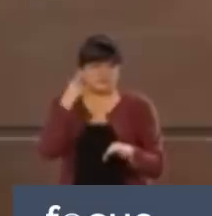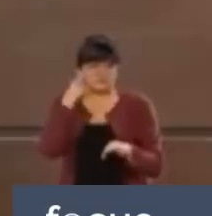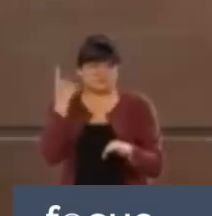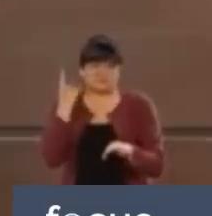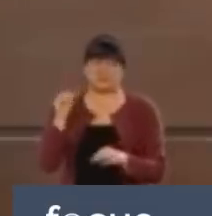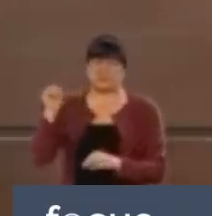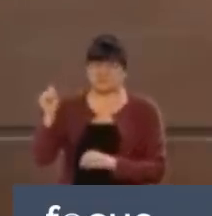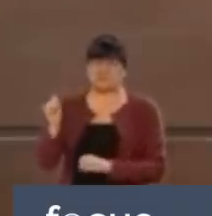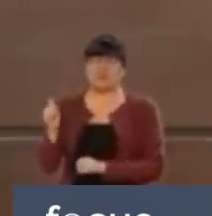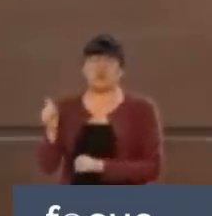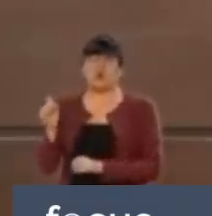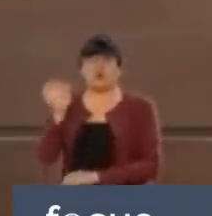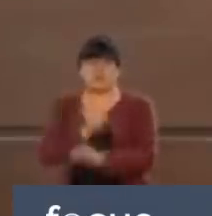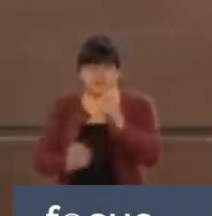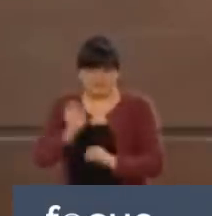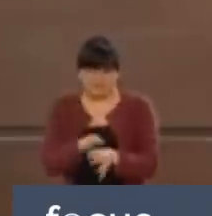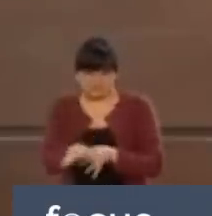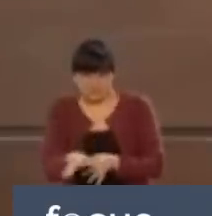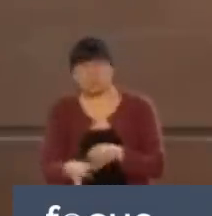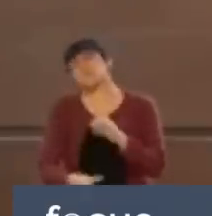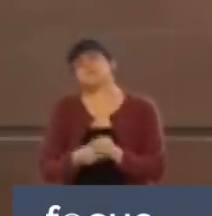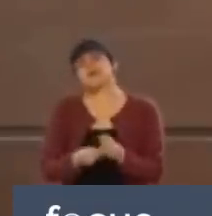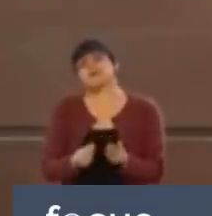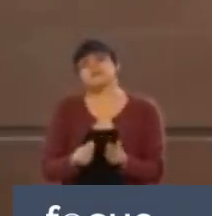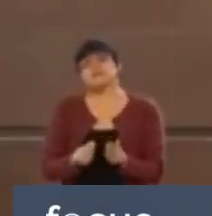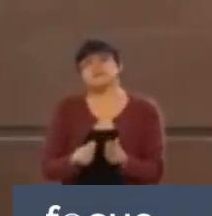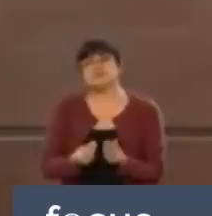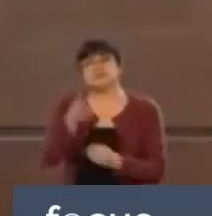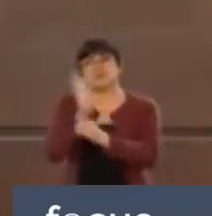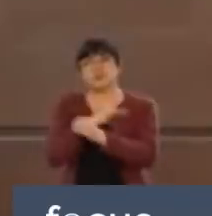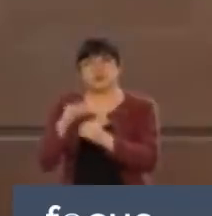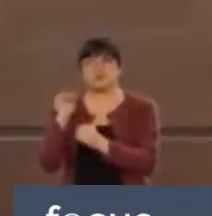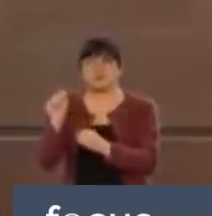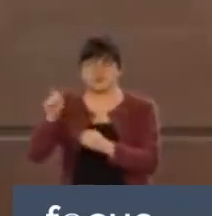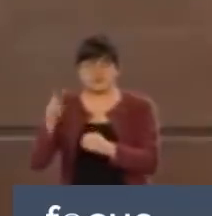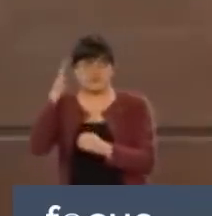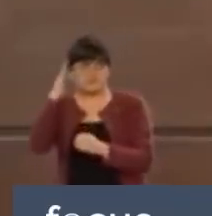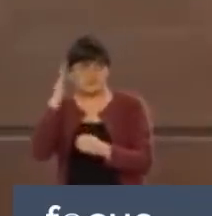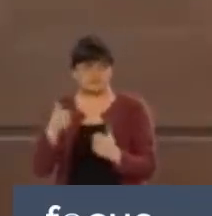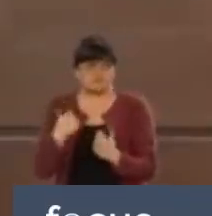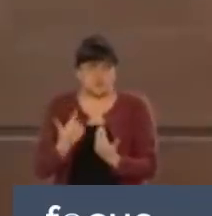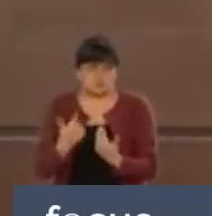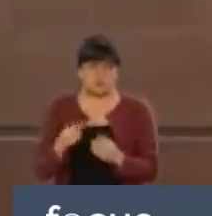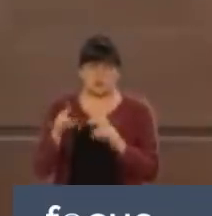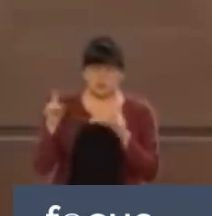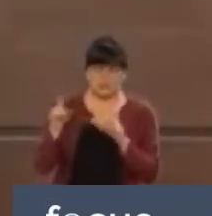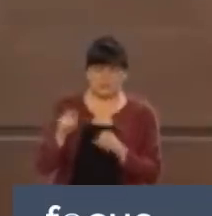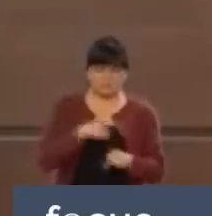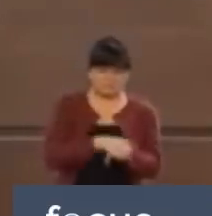quienes hagan el primer filtro y determinen si un caso es de uso o de abuso. Y si es de abuso, no debe ir a la justicia penal militar.